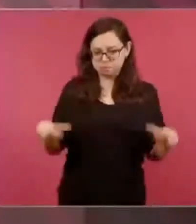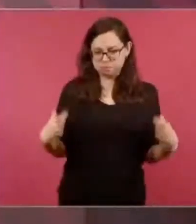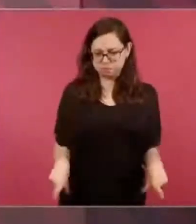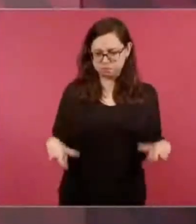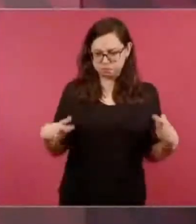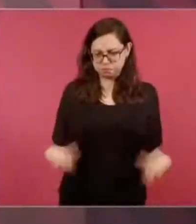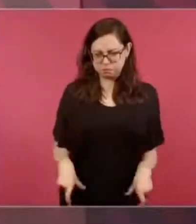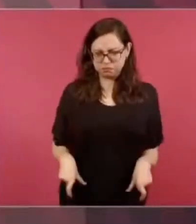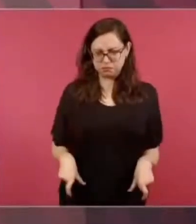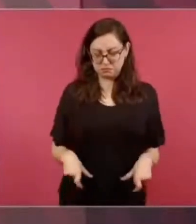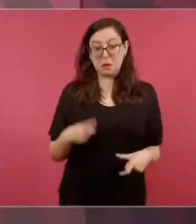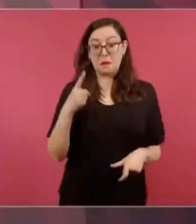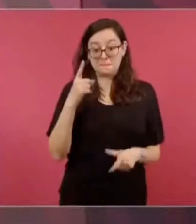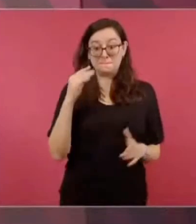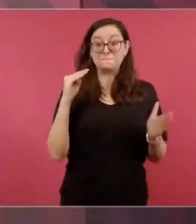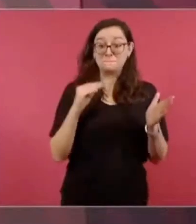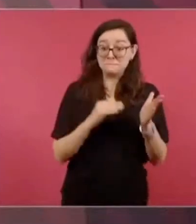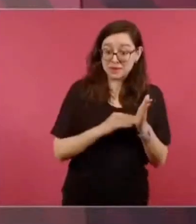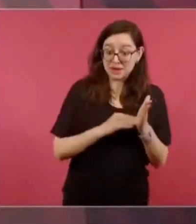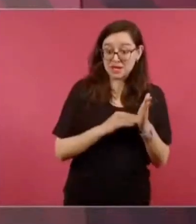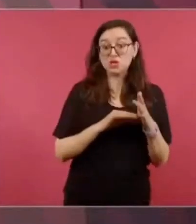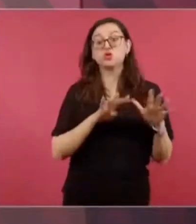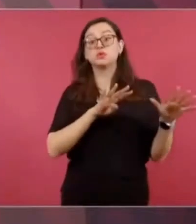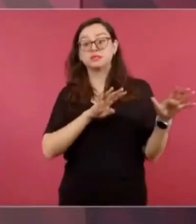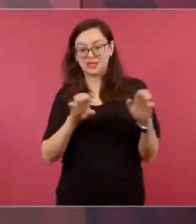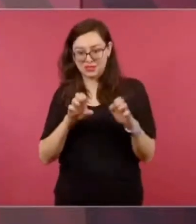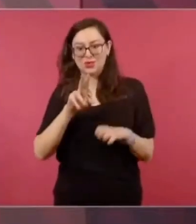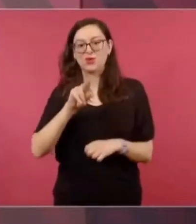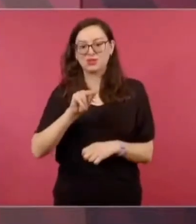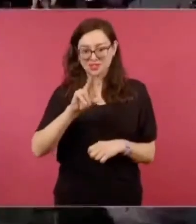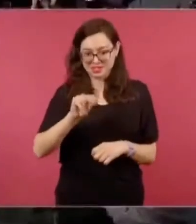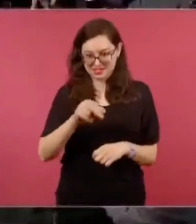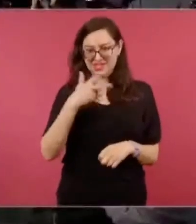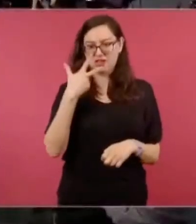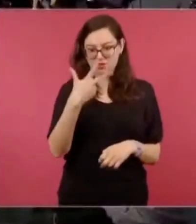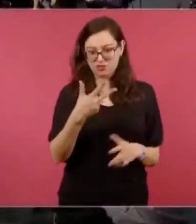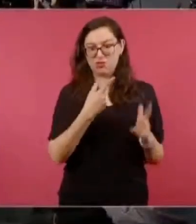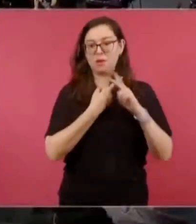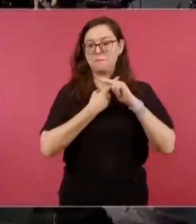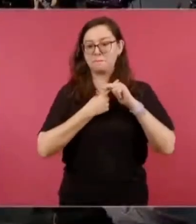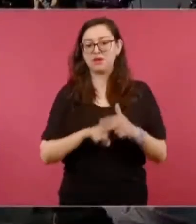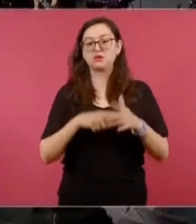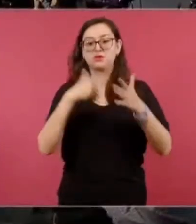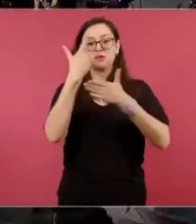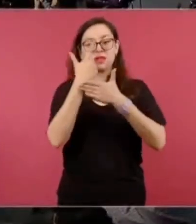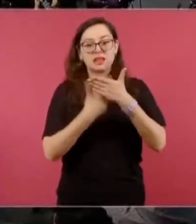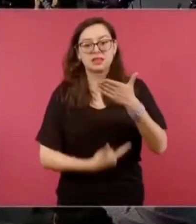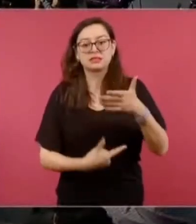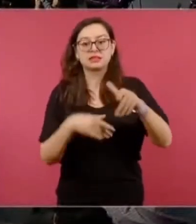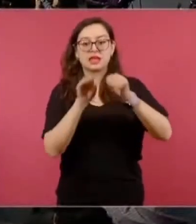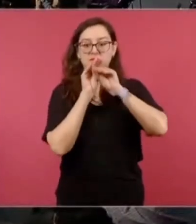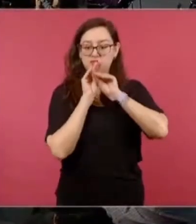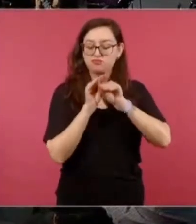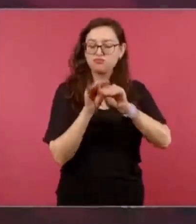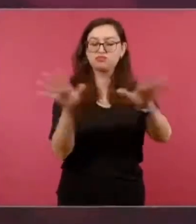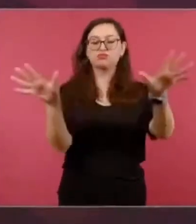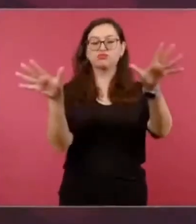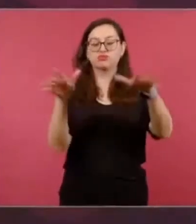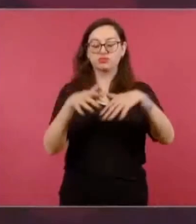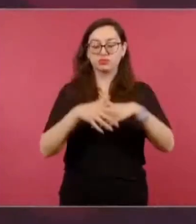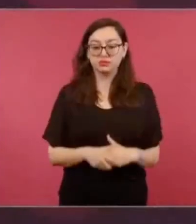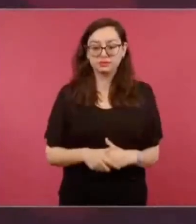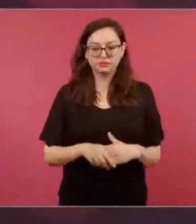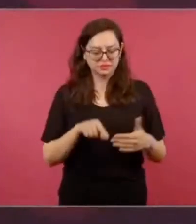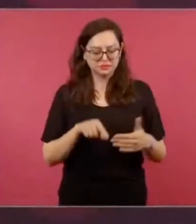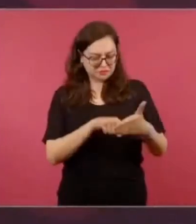empieza precisamente a publicar esa lista en ese año, en 1988,